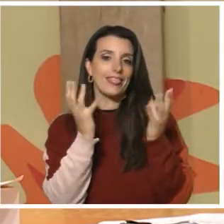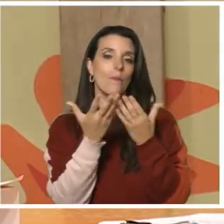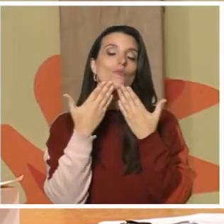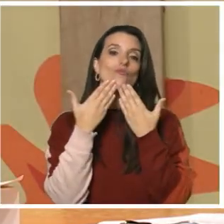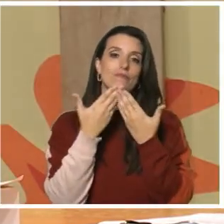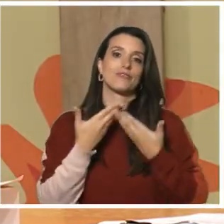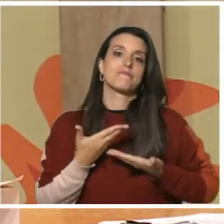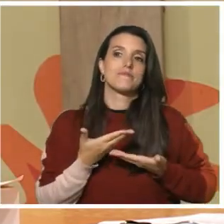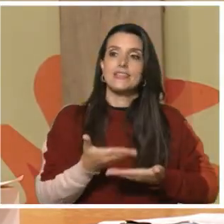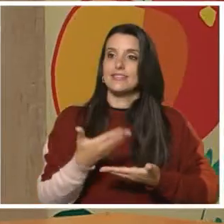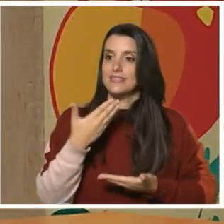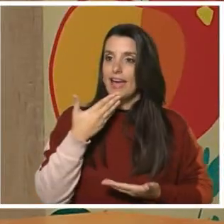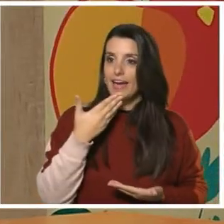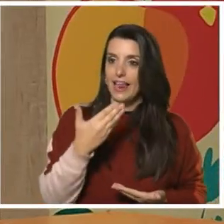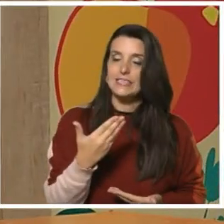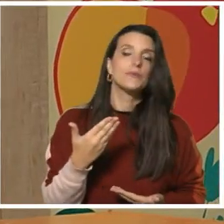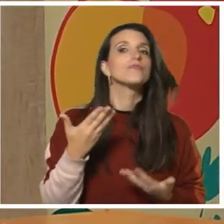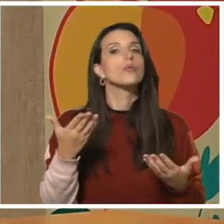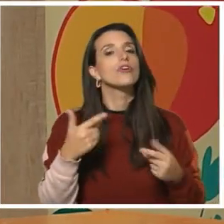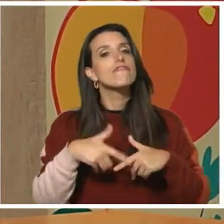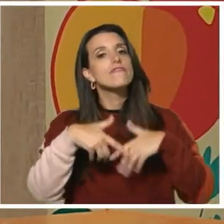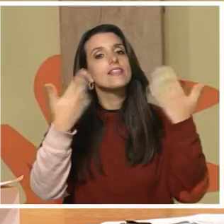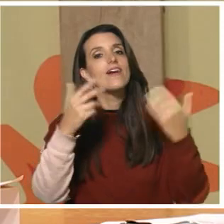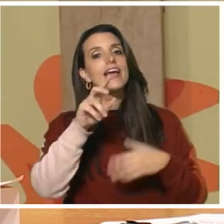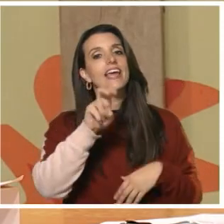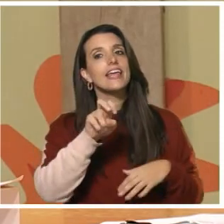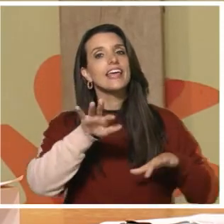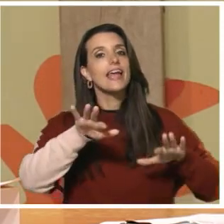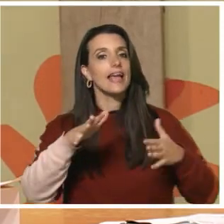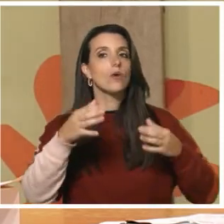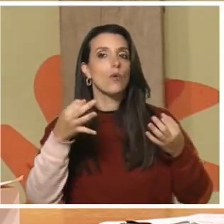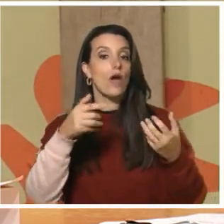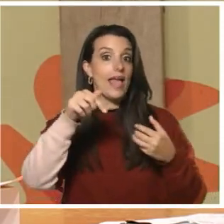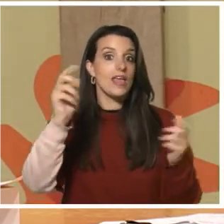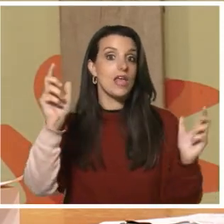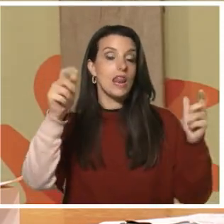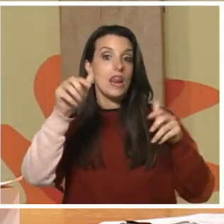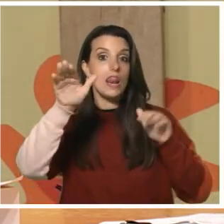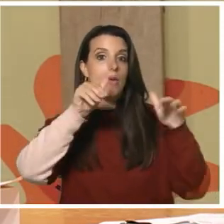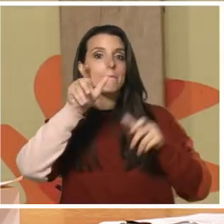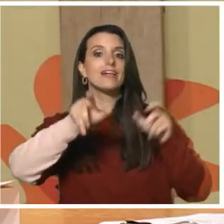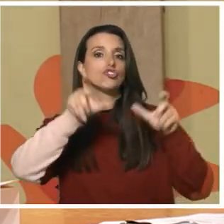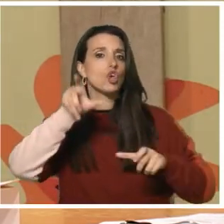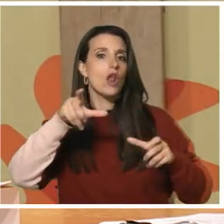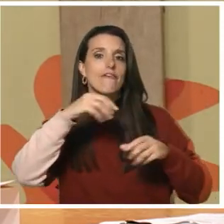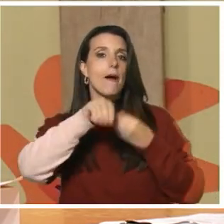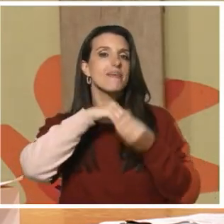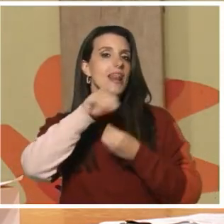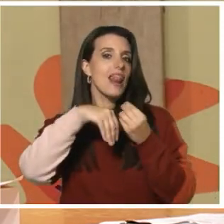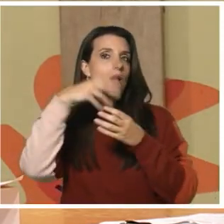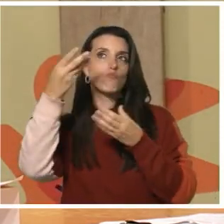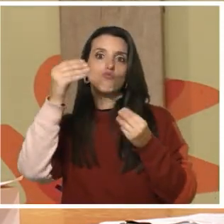espacio, la verdad. Por favor, es un placer. ¿Qué es el Festival Green? El Festival Green reúne a muchas personas, a muchas